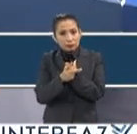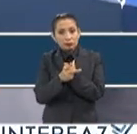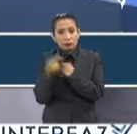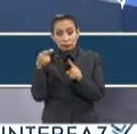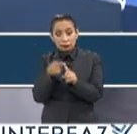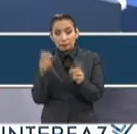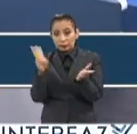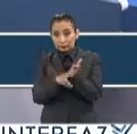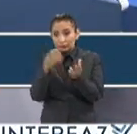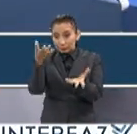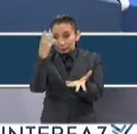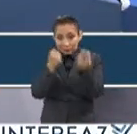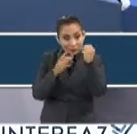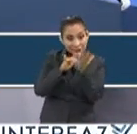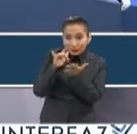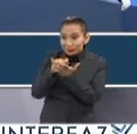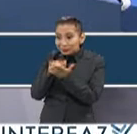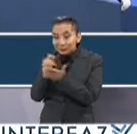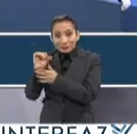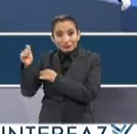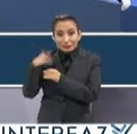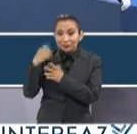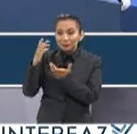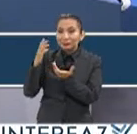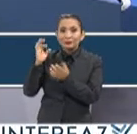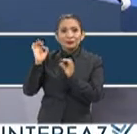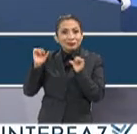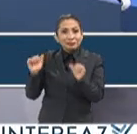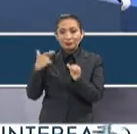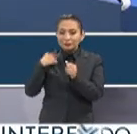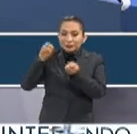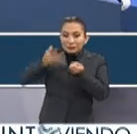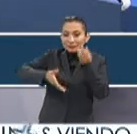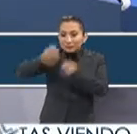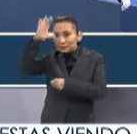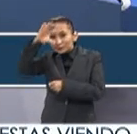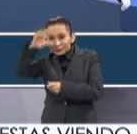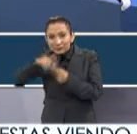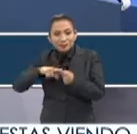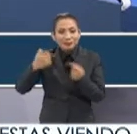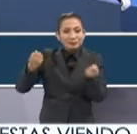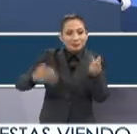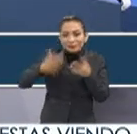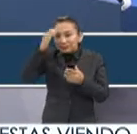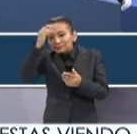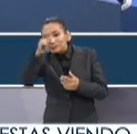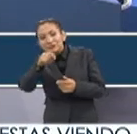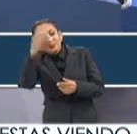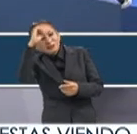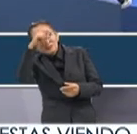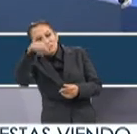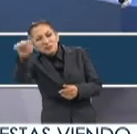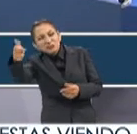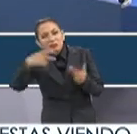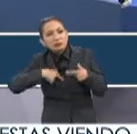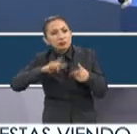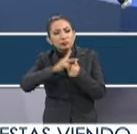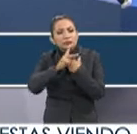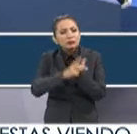las riquezas más importantes de un viaje al extranjero, cuando logras compartir culturas, logras conocer la mentalidad de otras